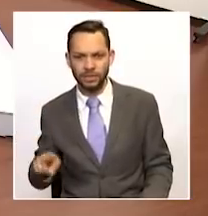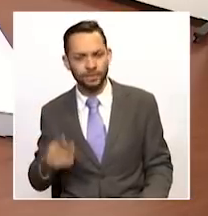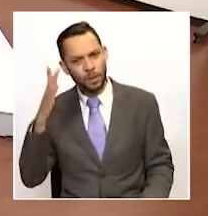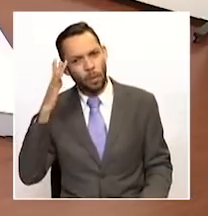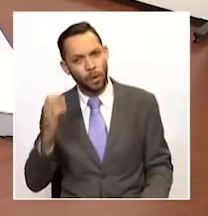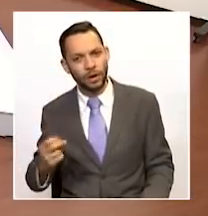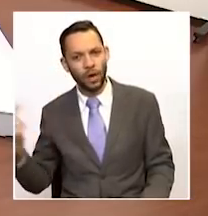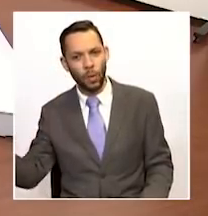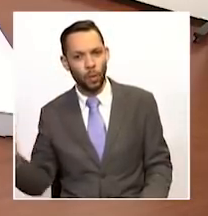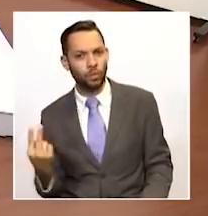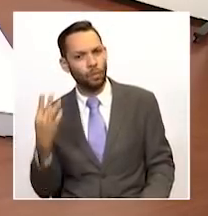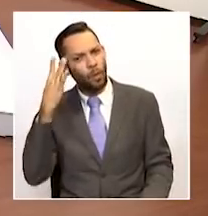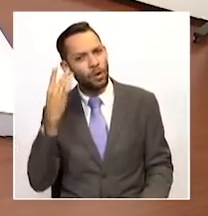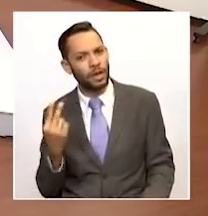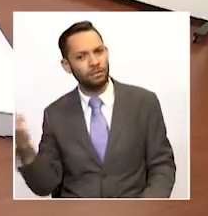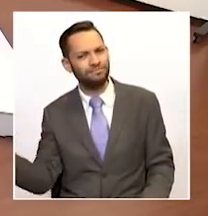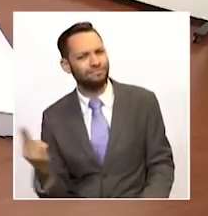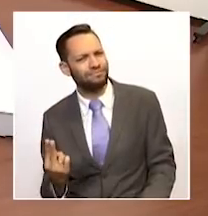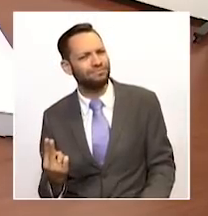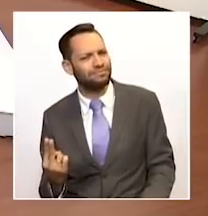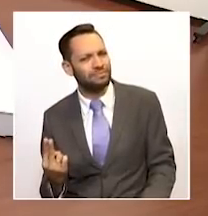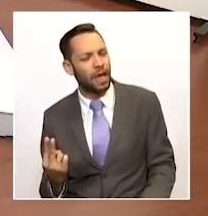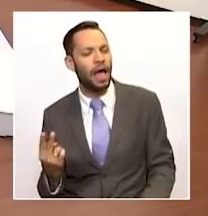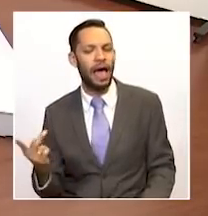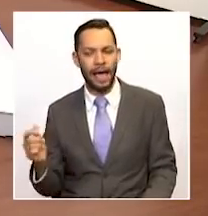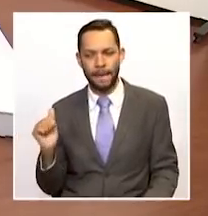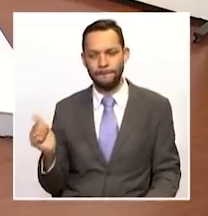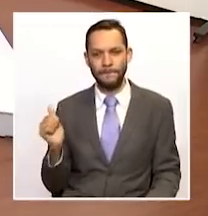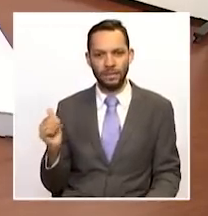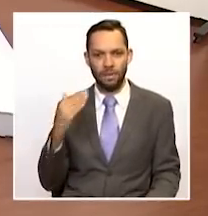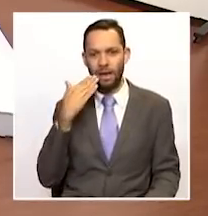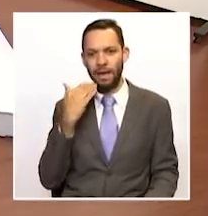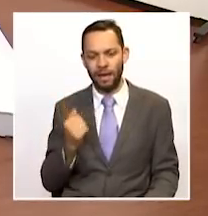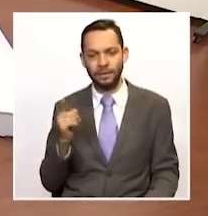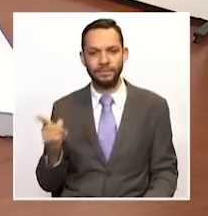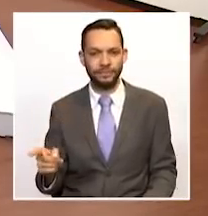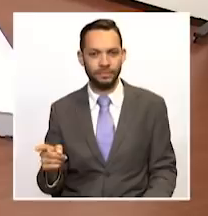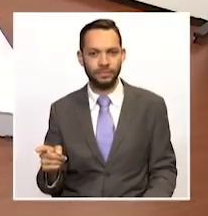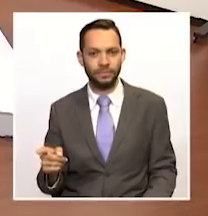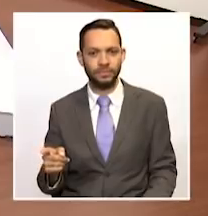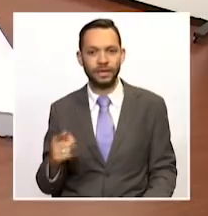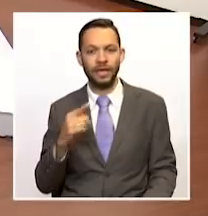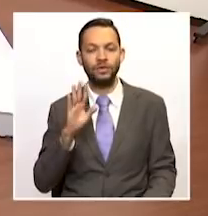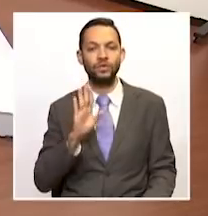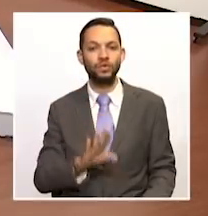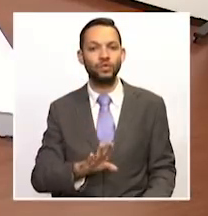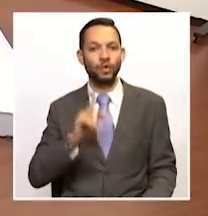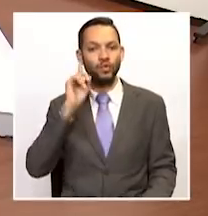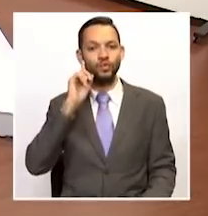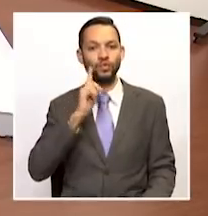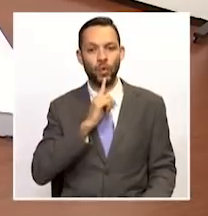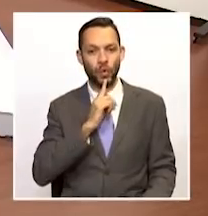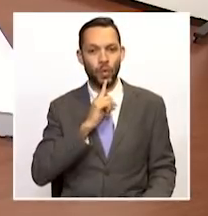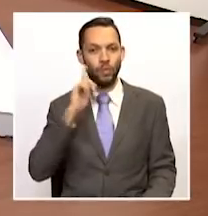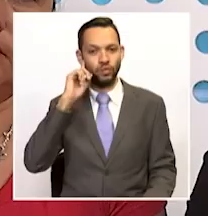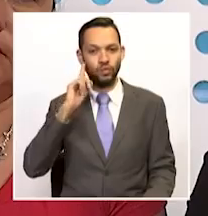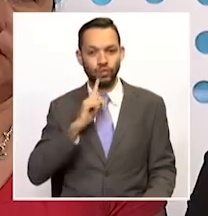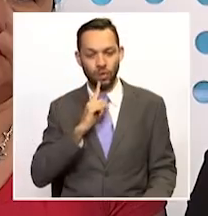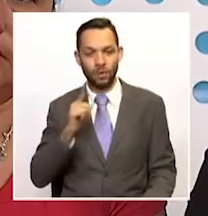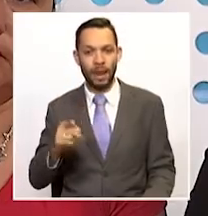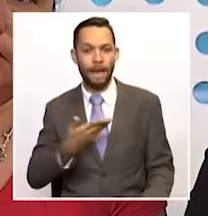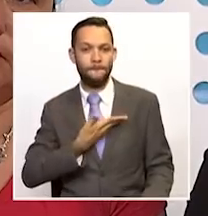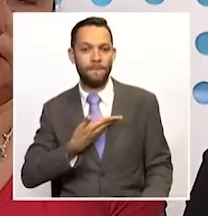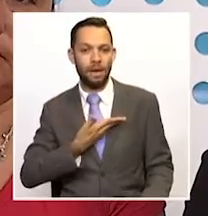con su hija porque ella tiene un proceso de sordomudez y la mamá de la que nos va a ser el